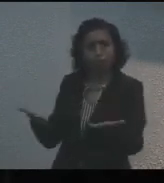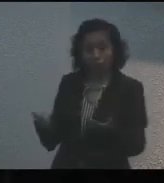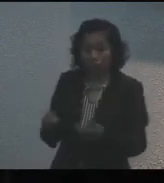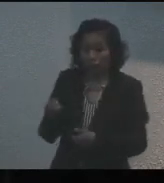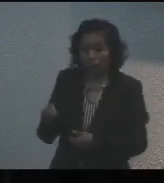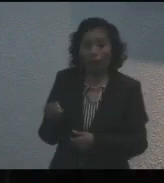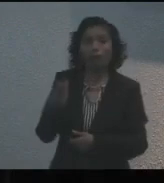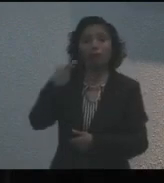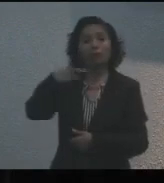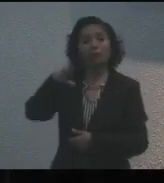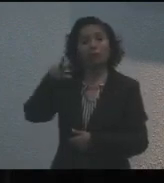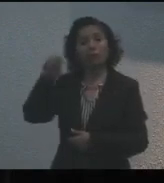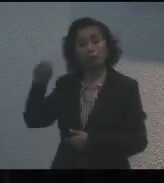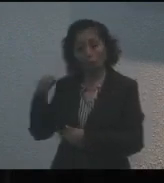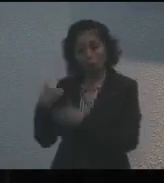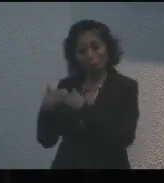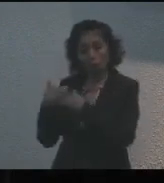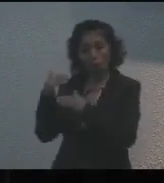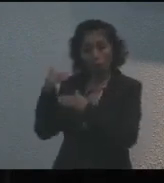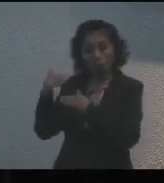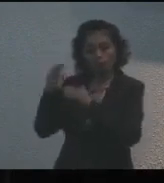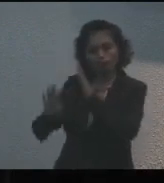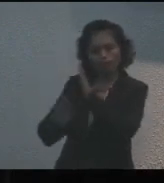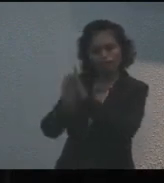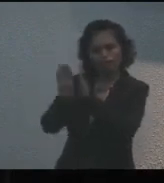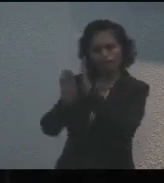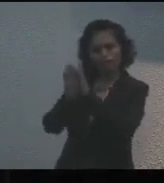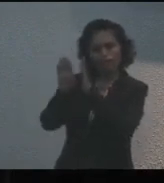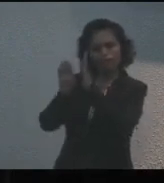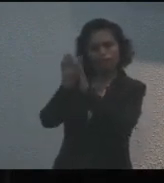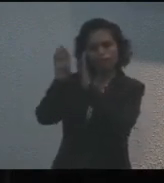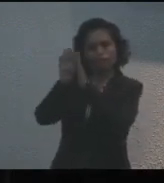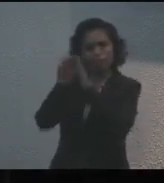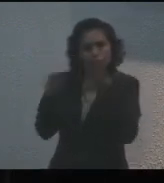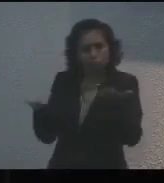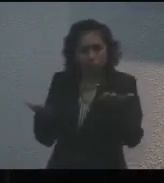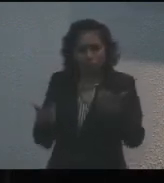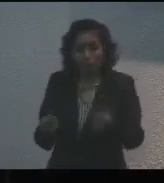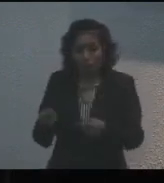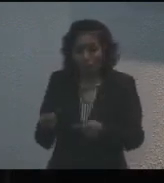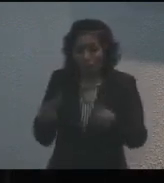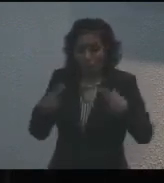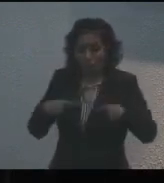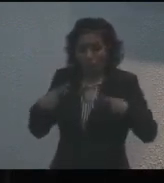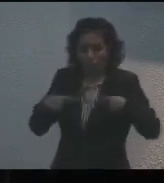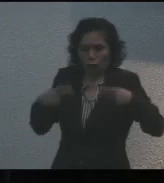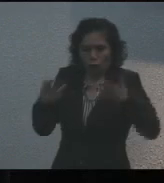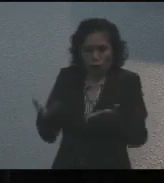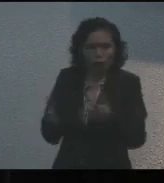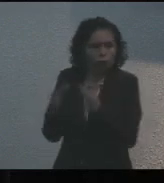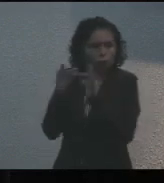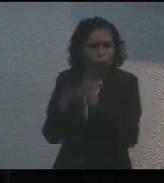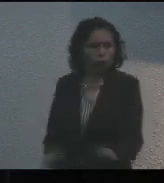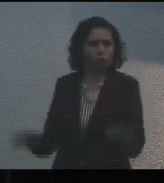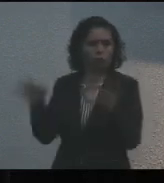de Quintana Roo y cuyos nombres se aprecian en el espacio parlamentario, engalanando sus muros de